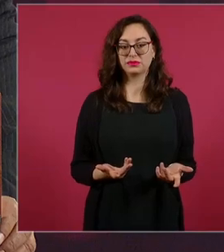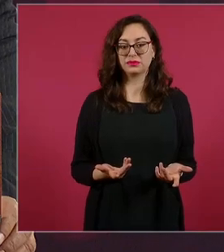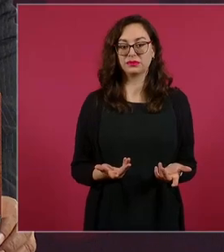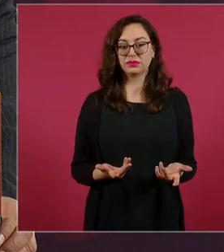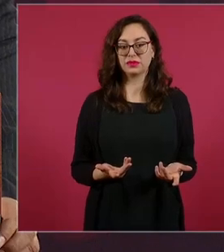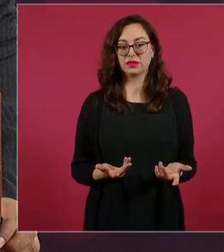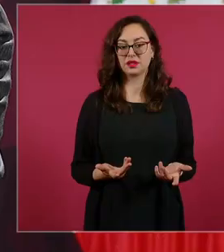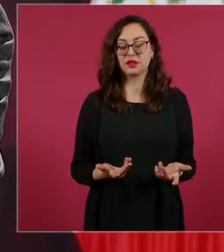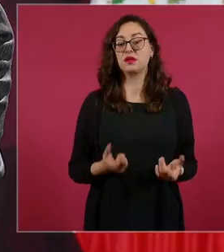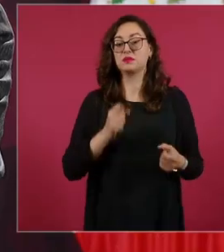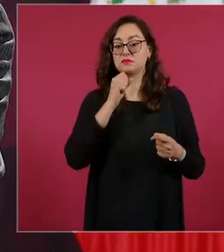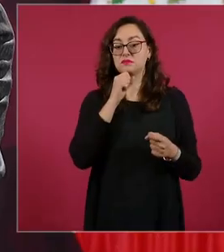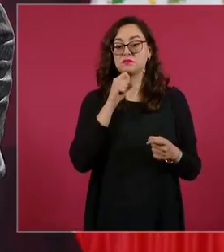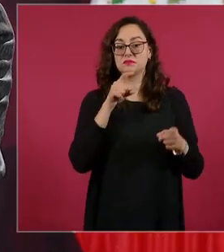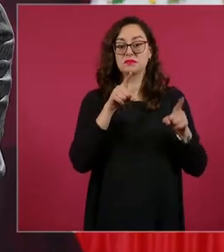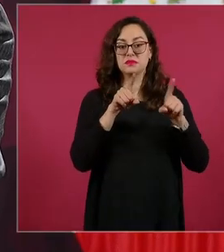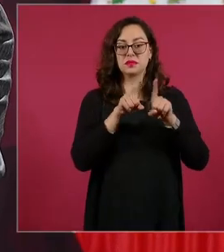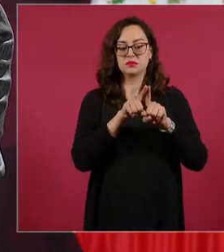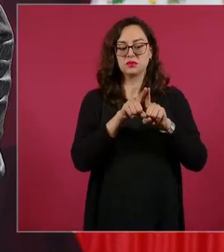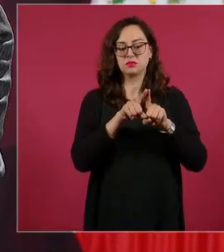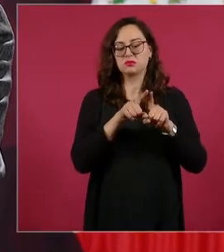Partido Nacional Revolucionario